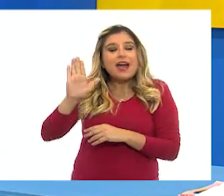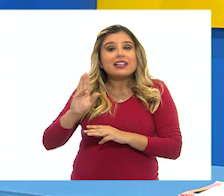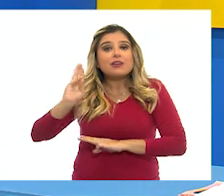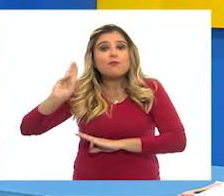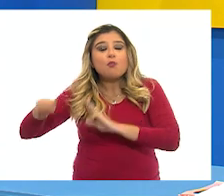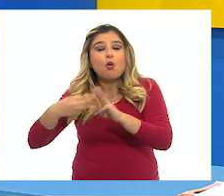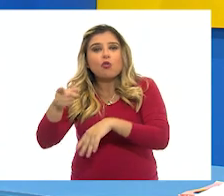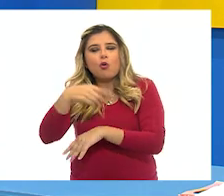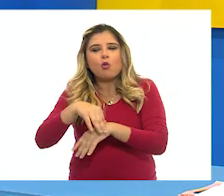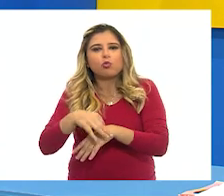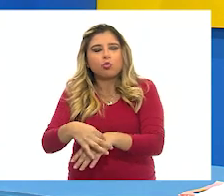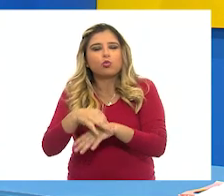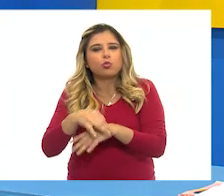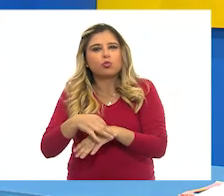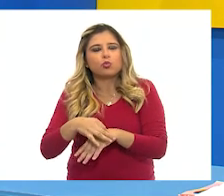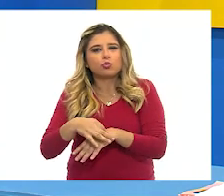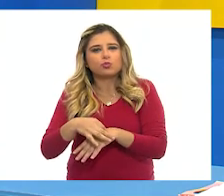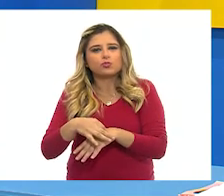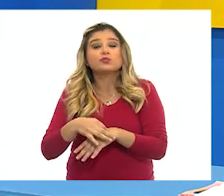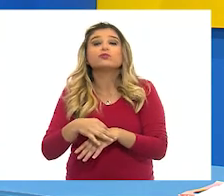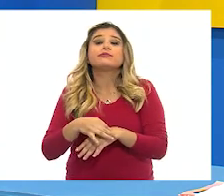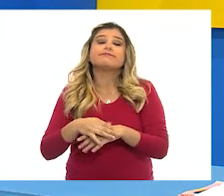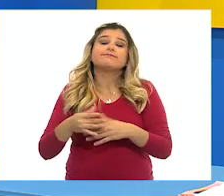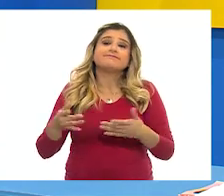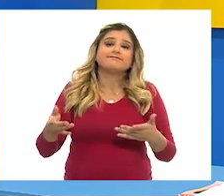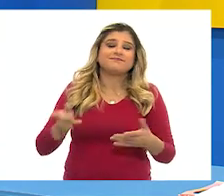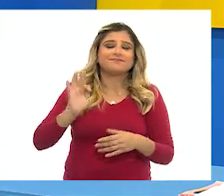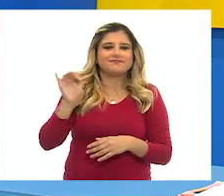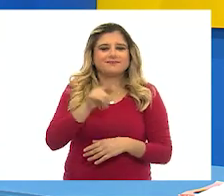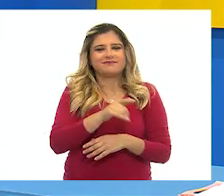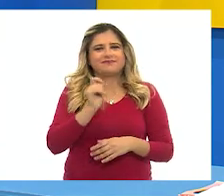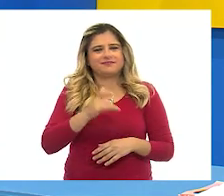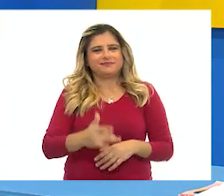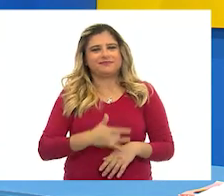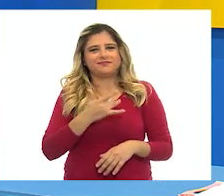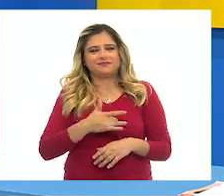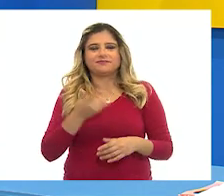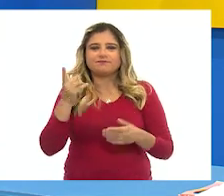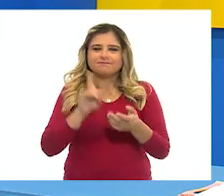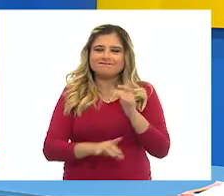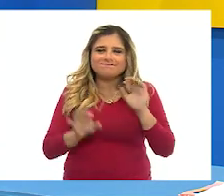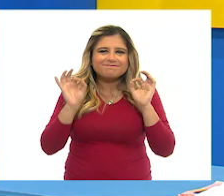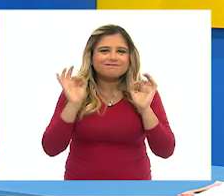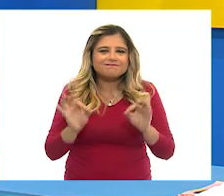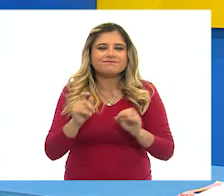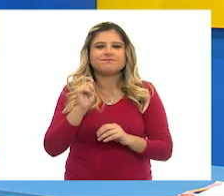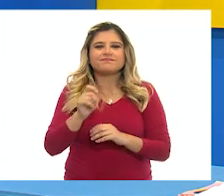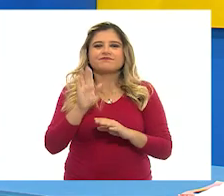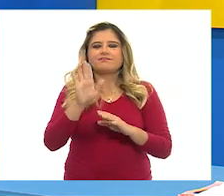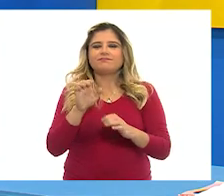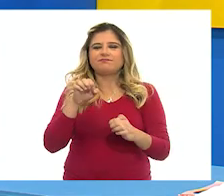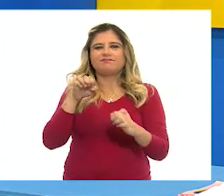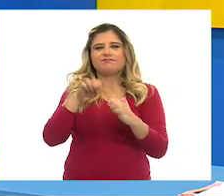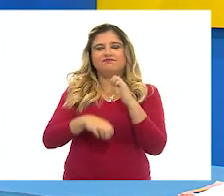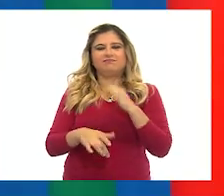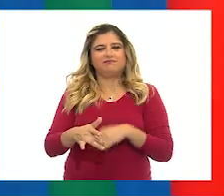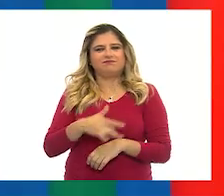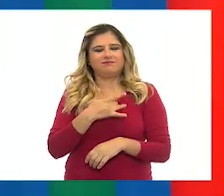mundo que habitamos día con día. Quizás su atractivo surja precisamente de ese engañoso